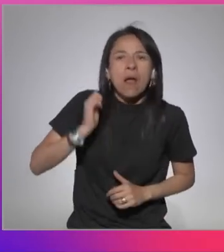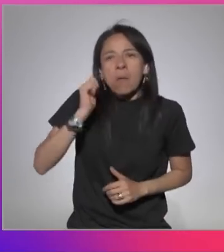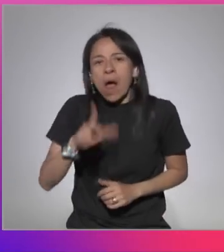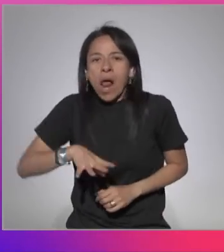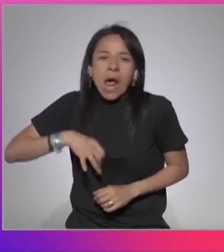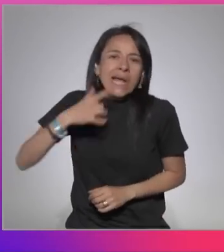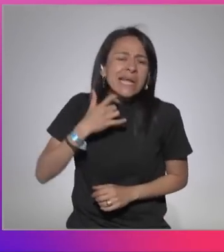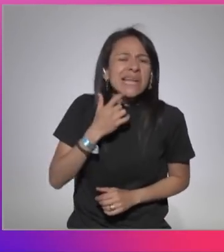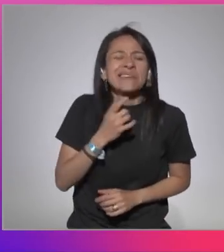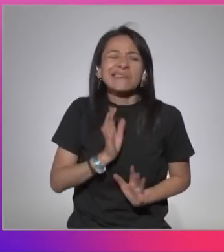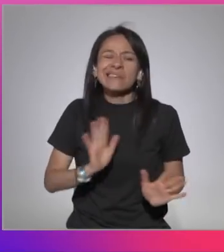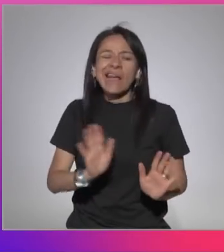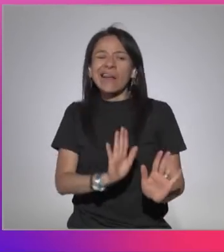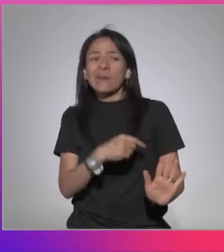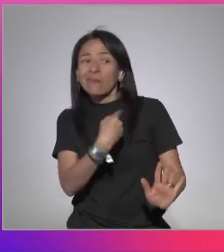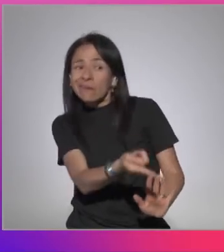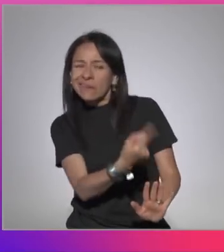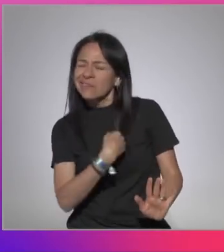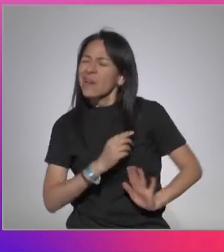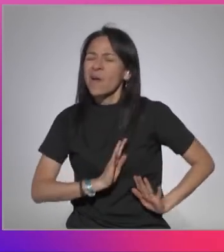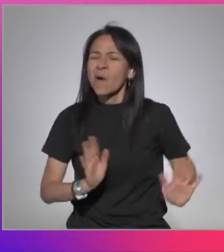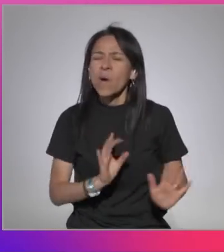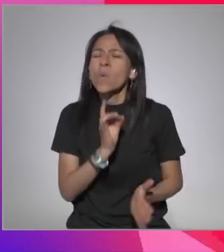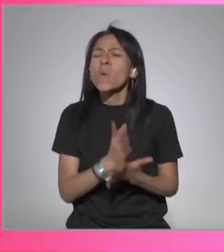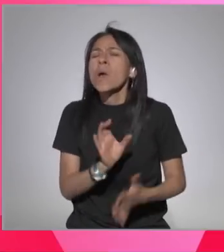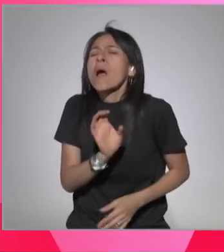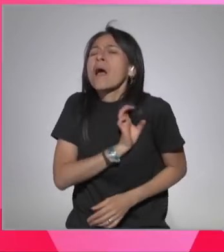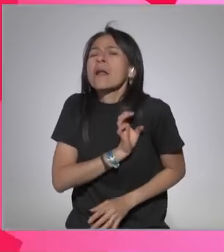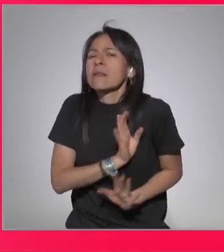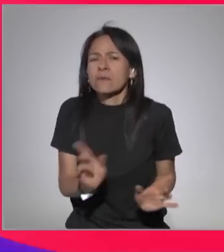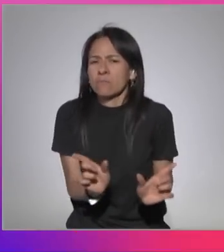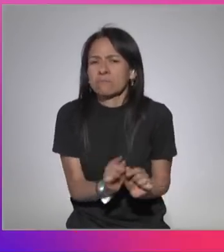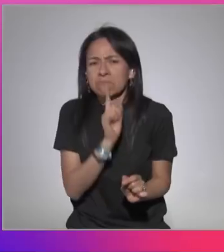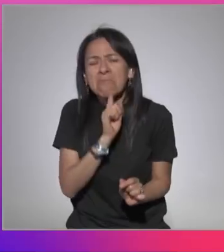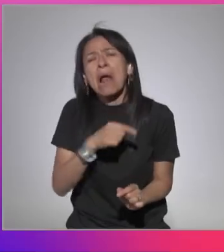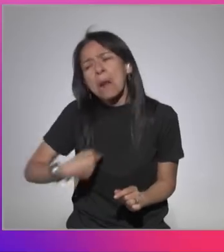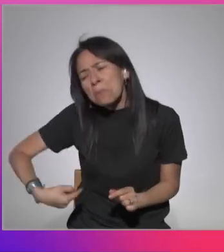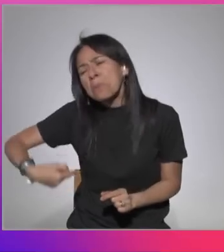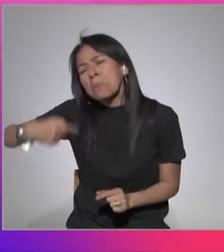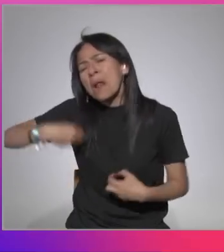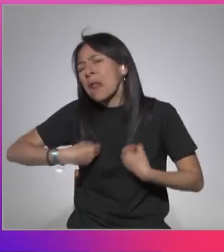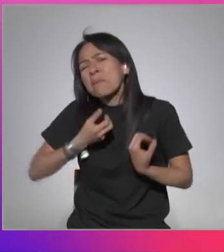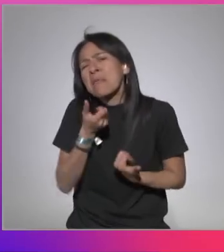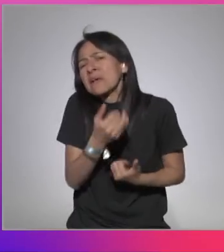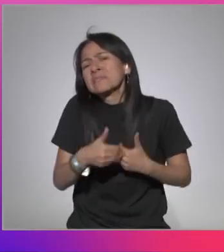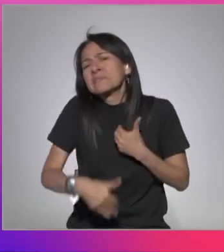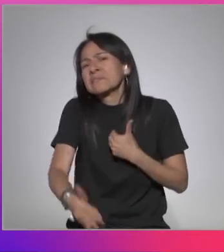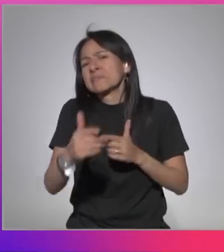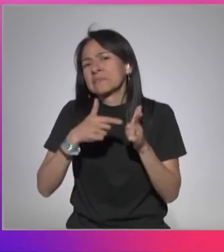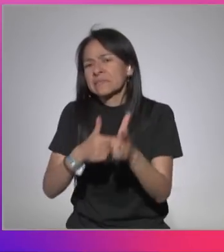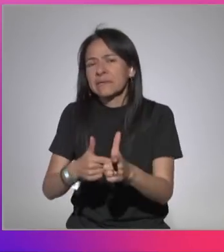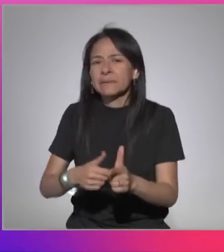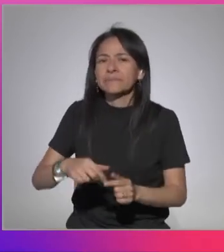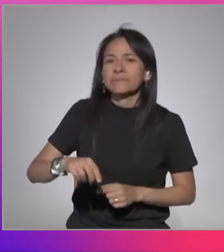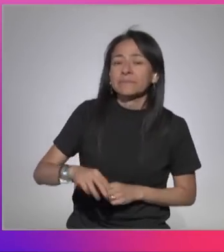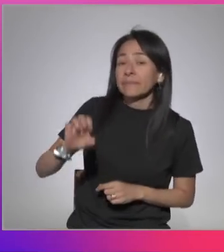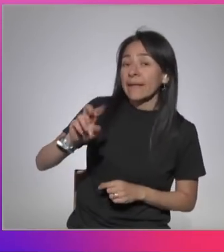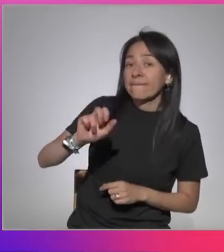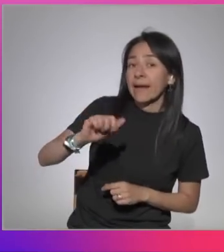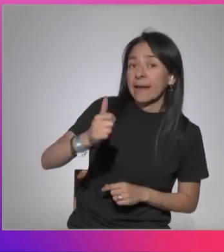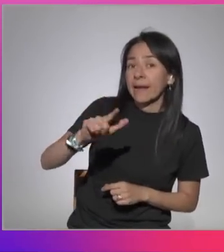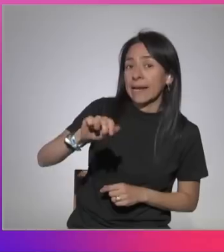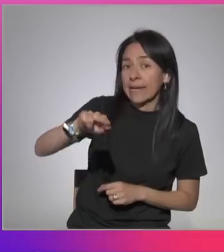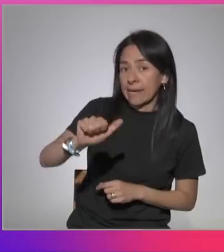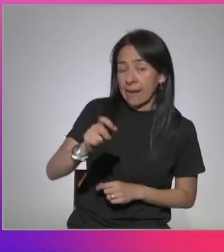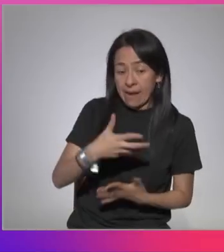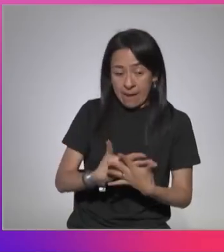sentimientos de cariño y lo que se sembró durante toda la vida. Angelina Hernández. El amor tiene muchas facetas,